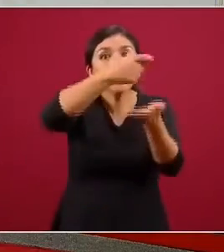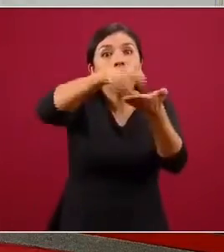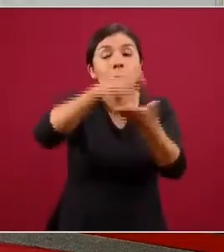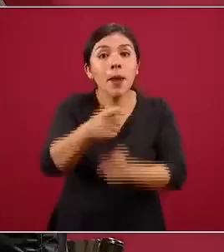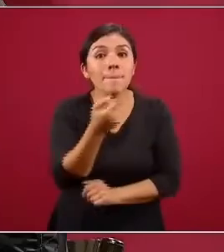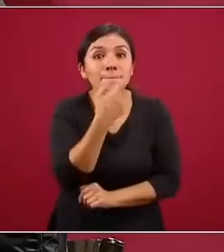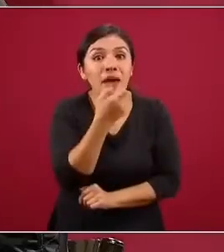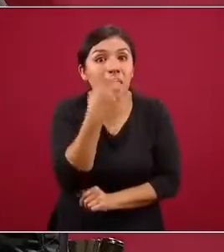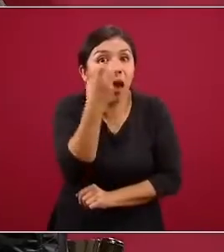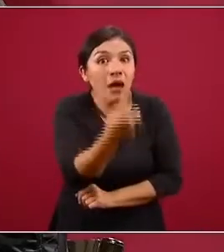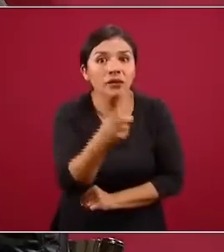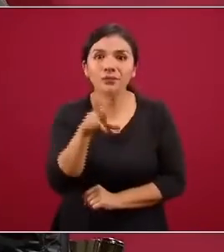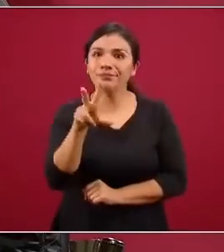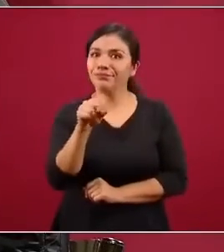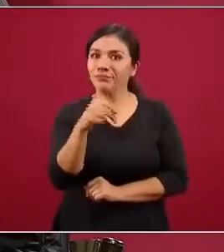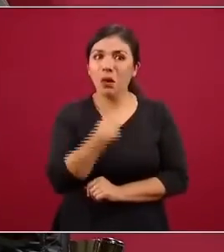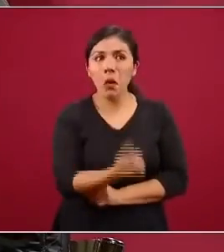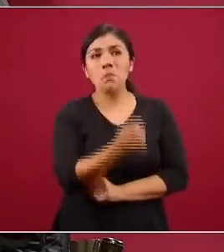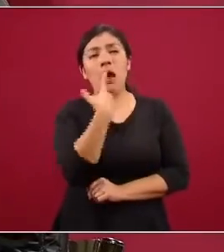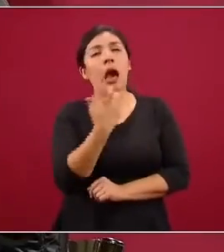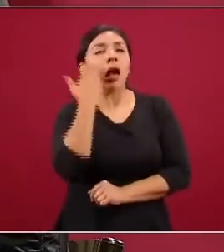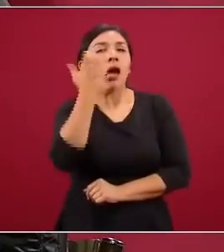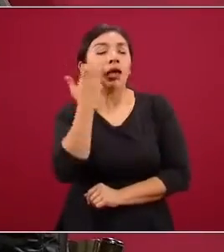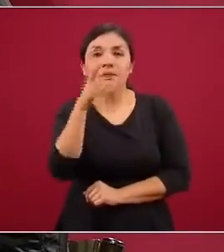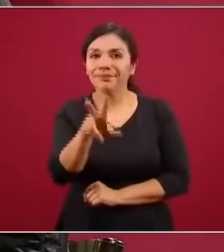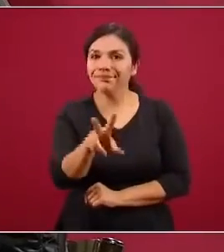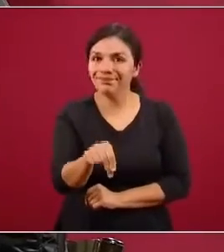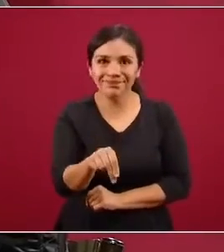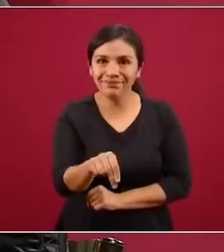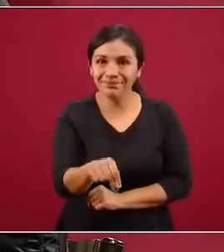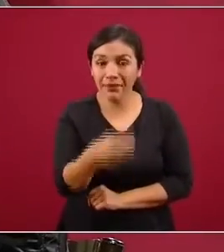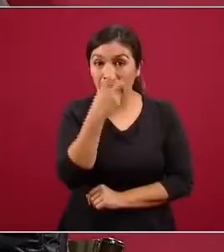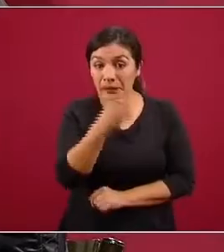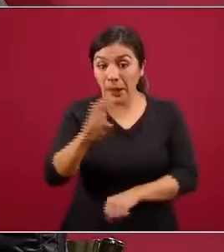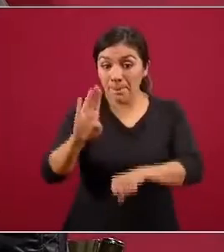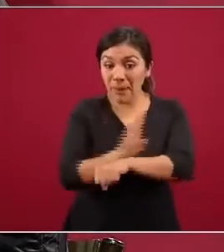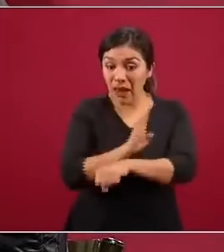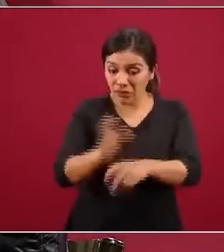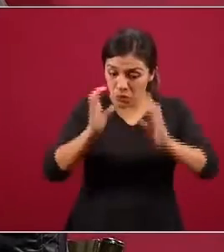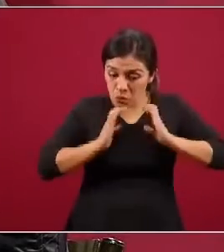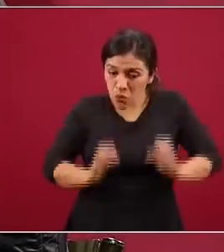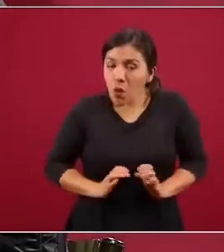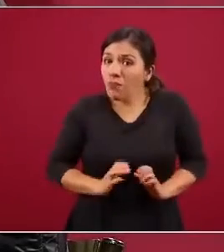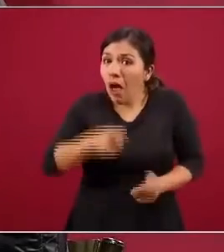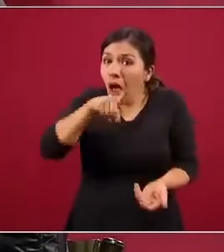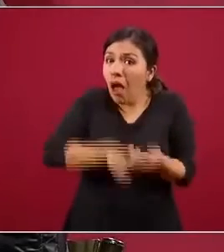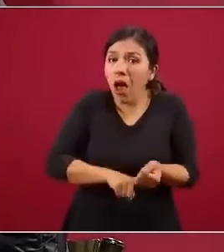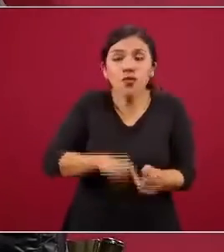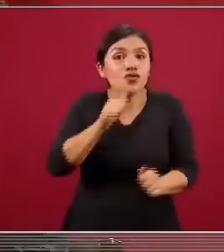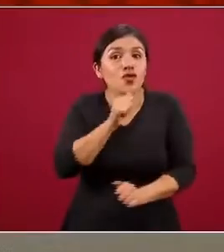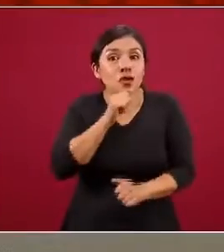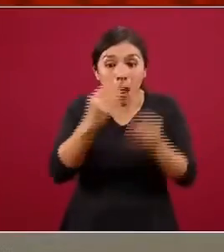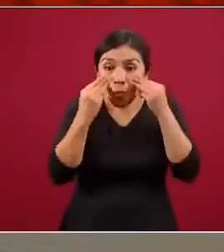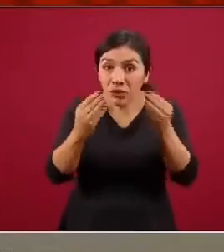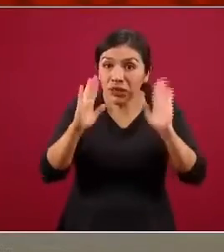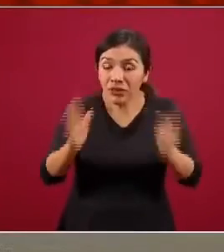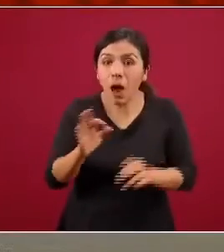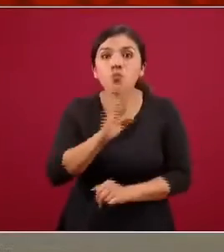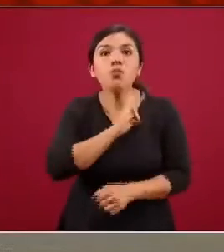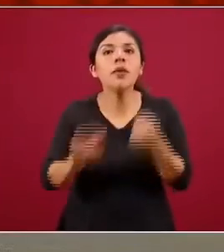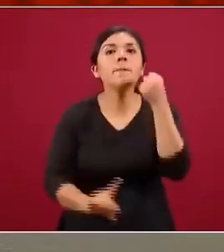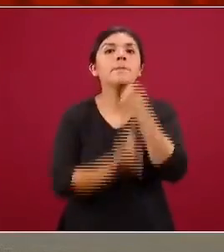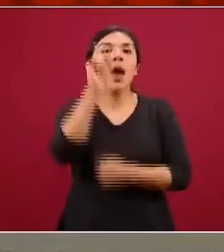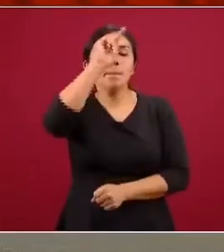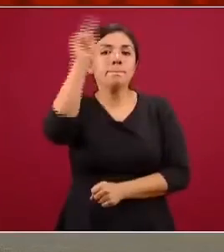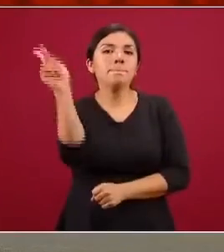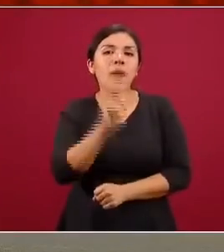este medicamento y tomarlo, porque más que un beneficio que no está demostrado en ese nivel, más bien me puede